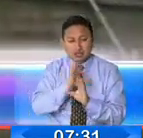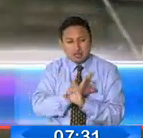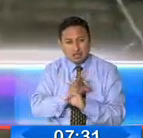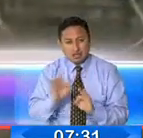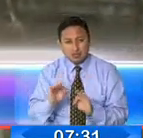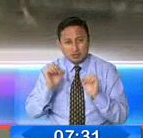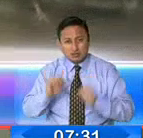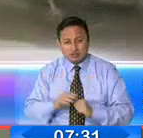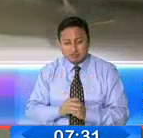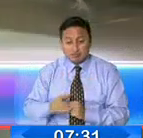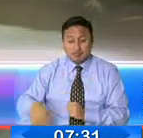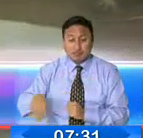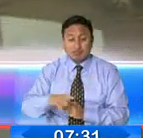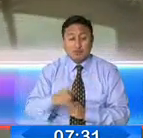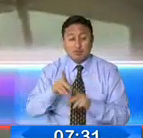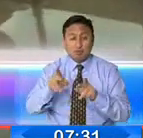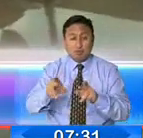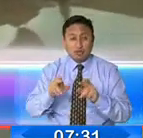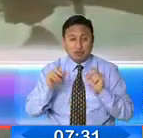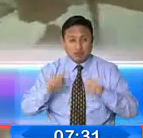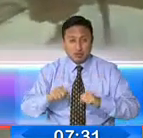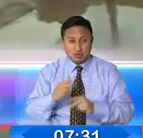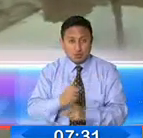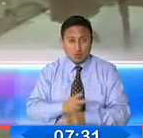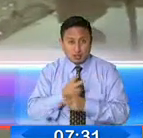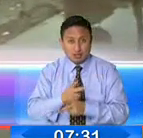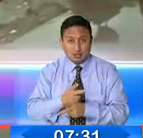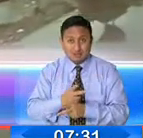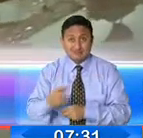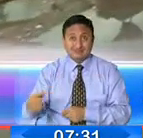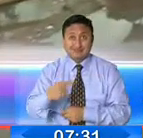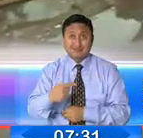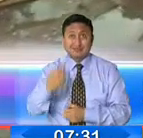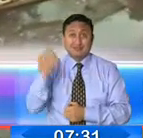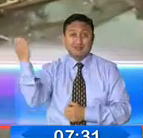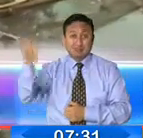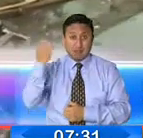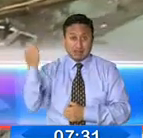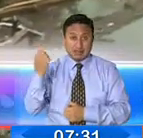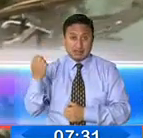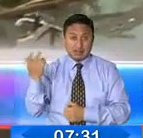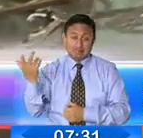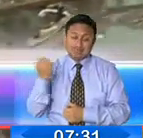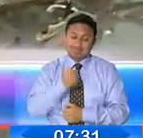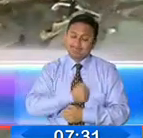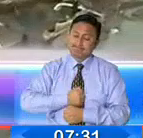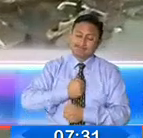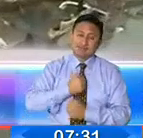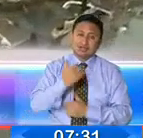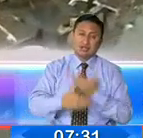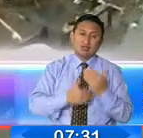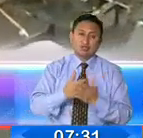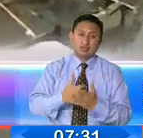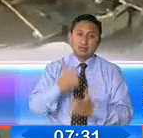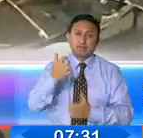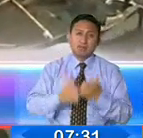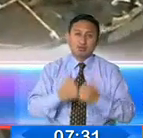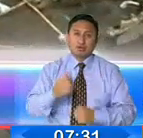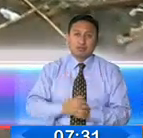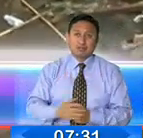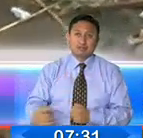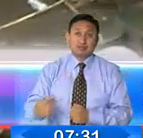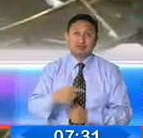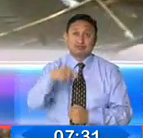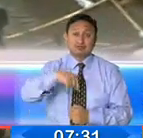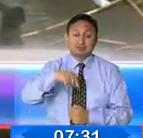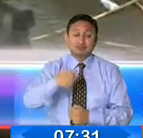todo esté con las debidas permisos y precauciones para así evitar estas emergencias que lastimosamente terminan inclusive con el deterioro